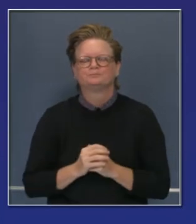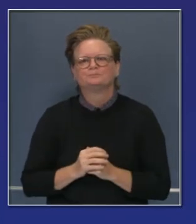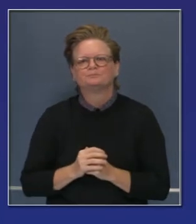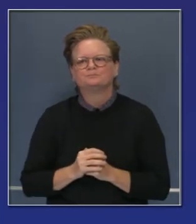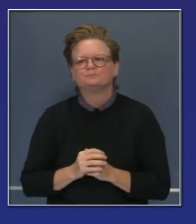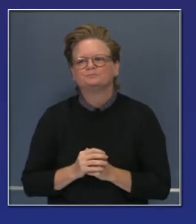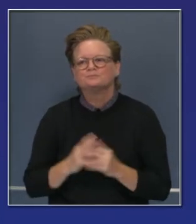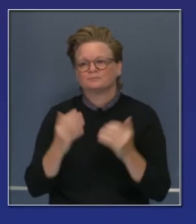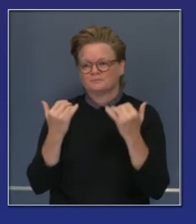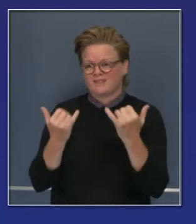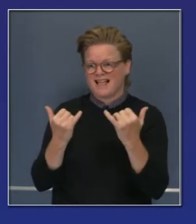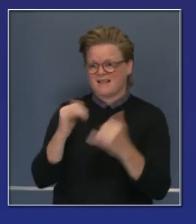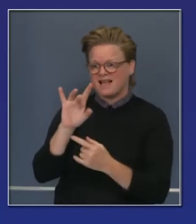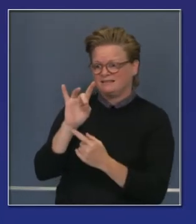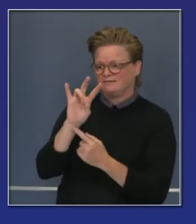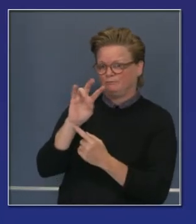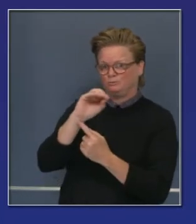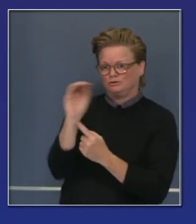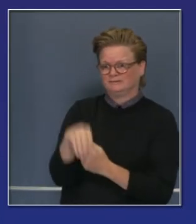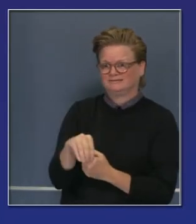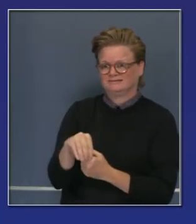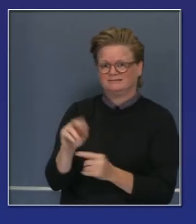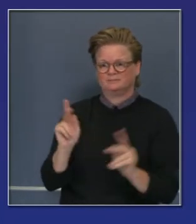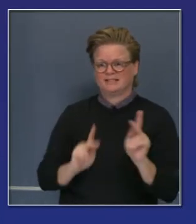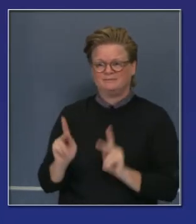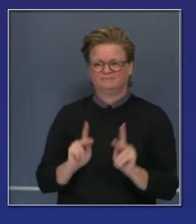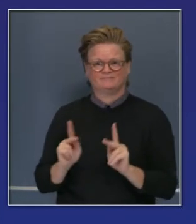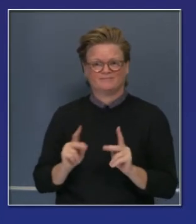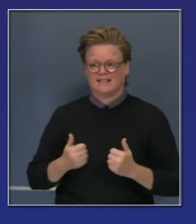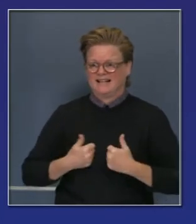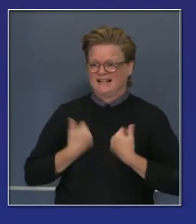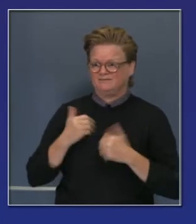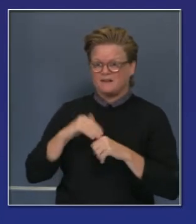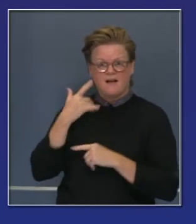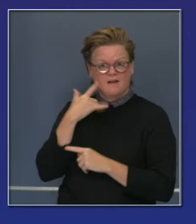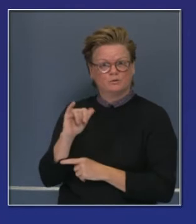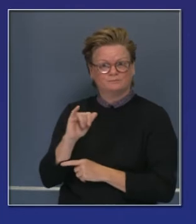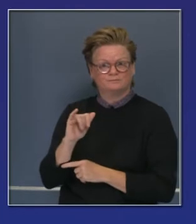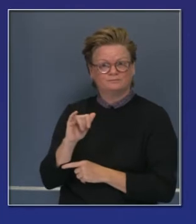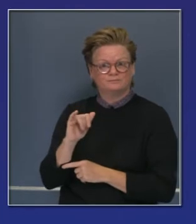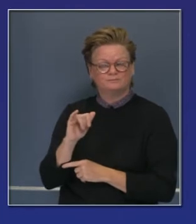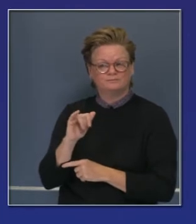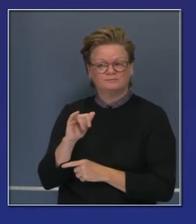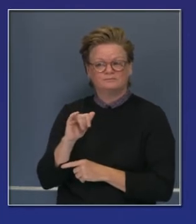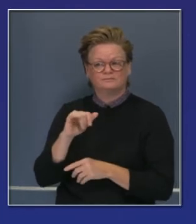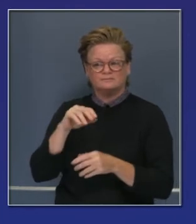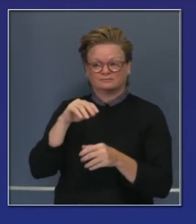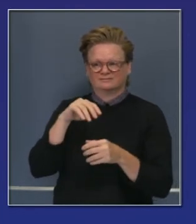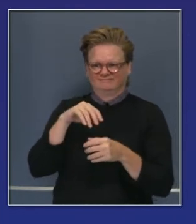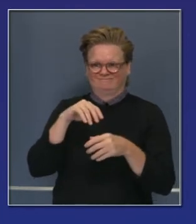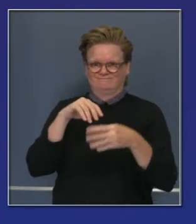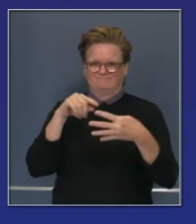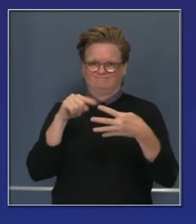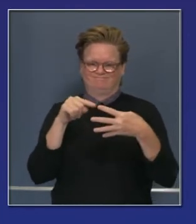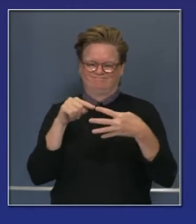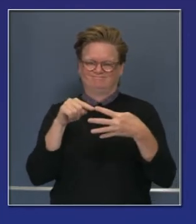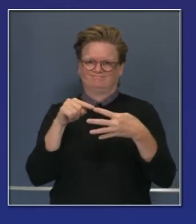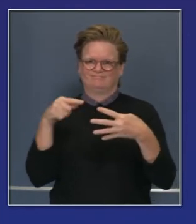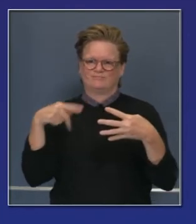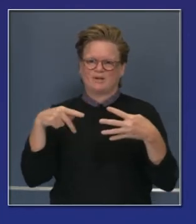condados. 87% de las personas que viven en el estado de California viven en estos condados marcados a morado